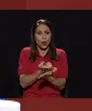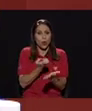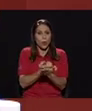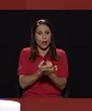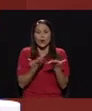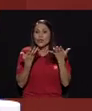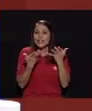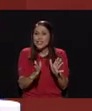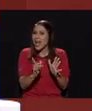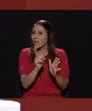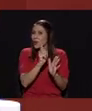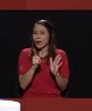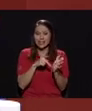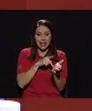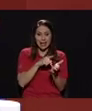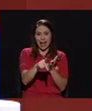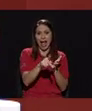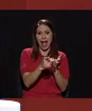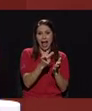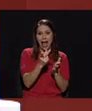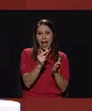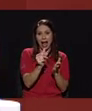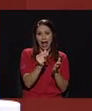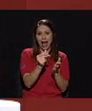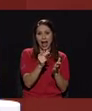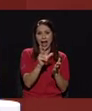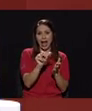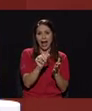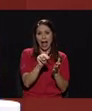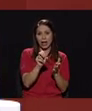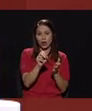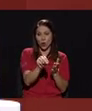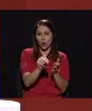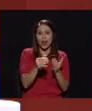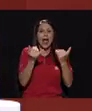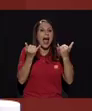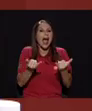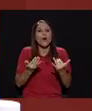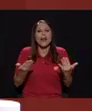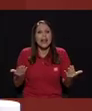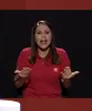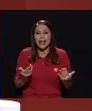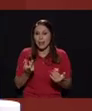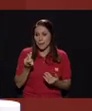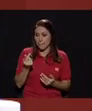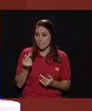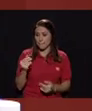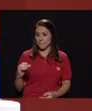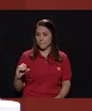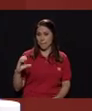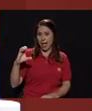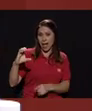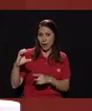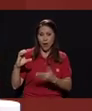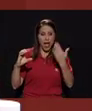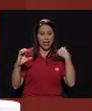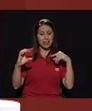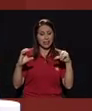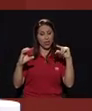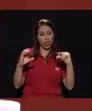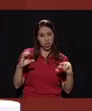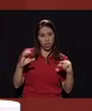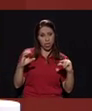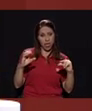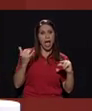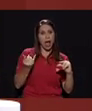canon, o sea, ya no es solamente el pago, sino es el pago de una cantidad bastante superior a lo que se